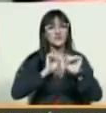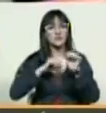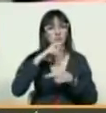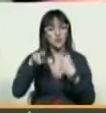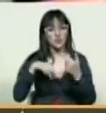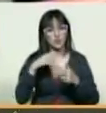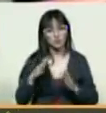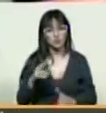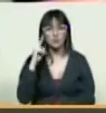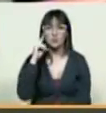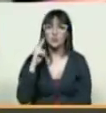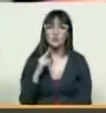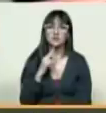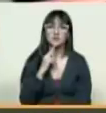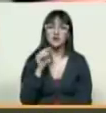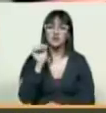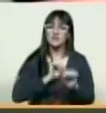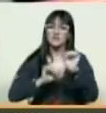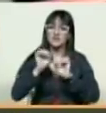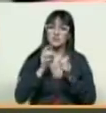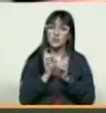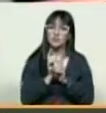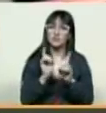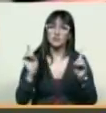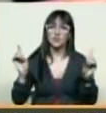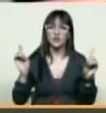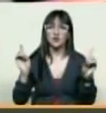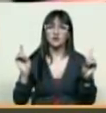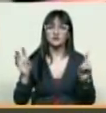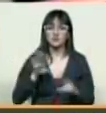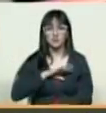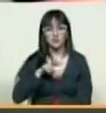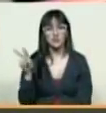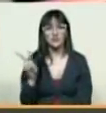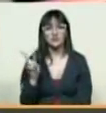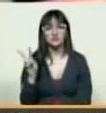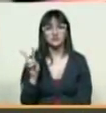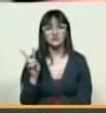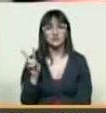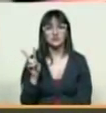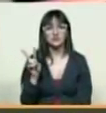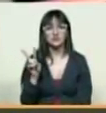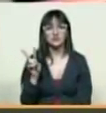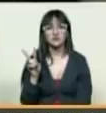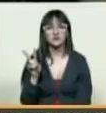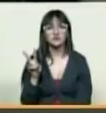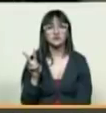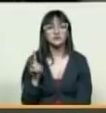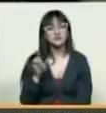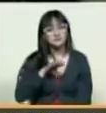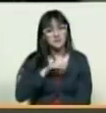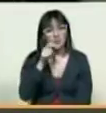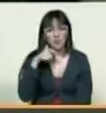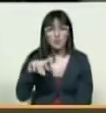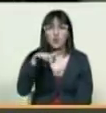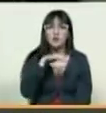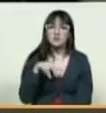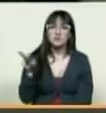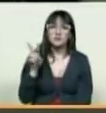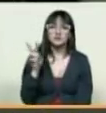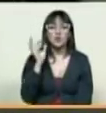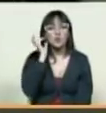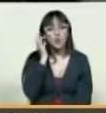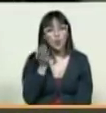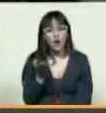revolución bolivariana, defenderemos la democracia venezolana, para que sea el pueblo de Venezuela, sus mujeres,